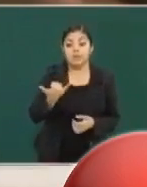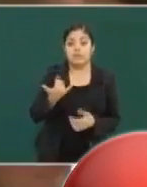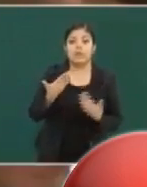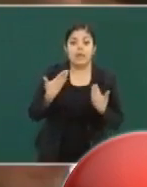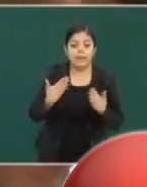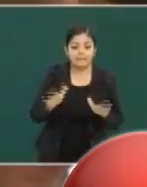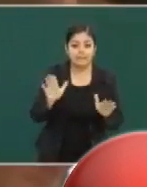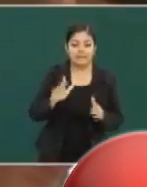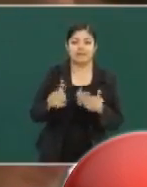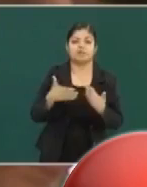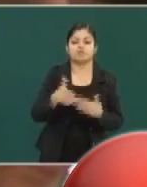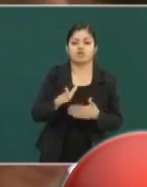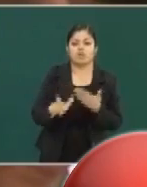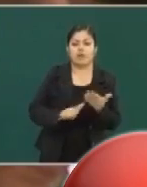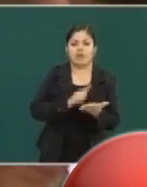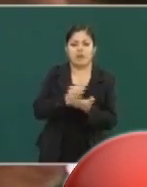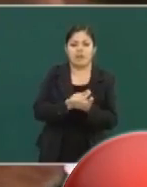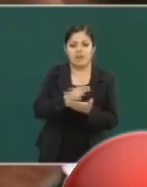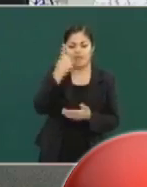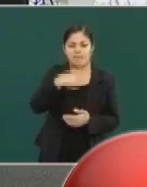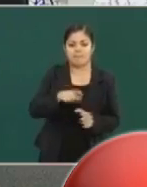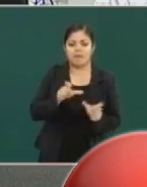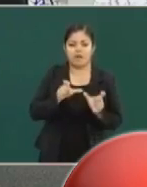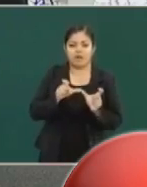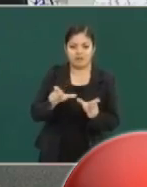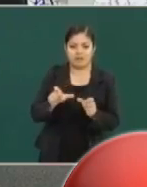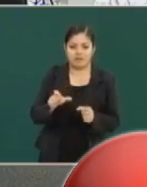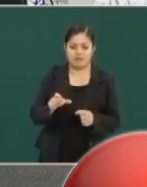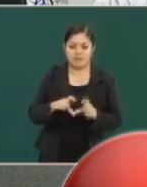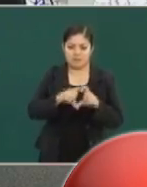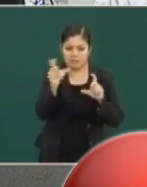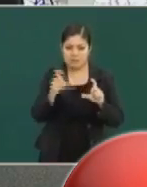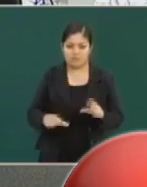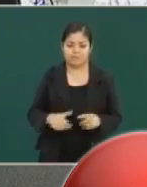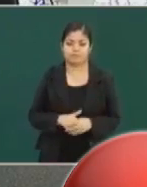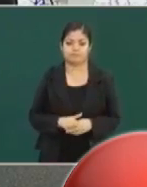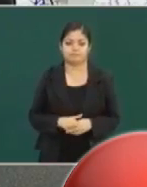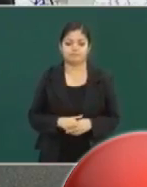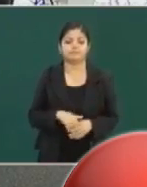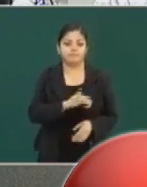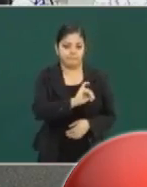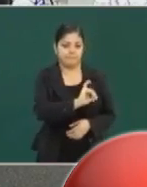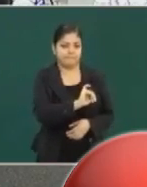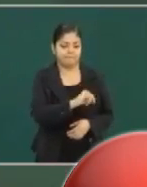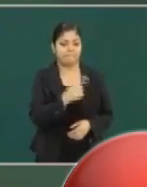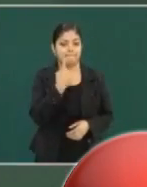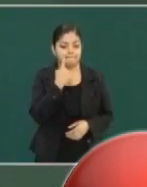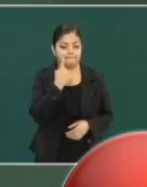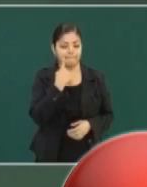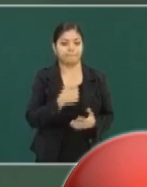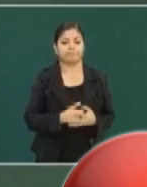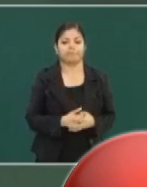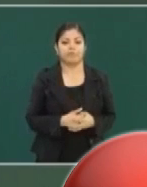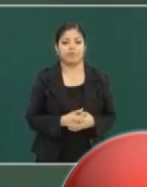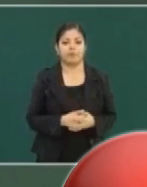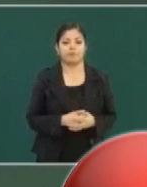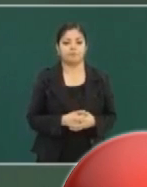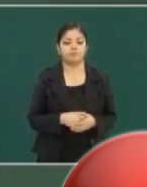discutir las leyes secundarias para la Guardia Nacional. Sí, mira, nosotros